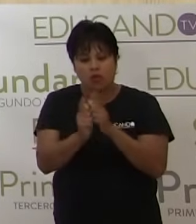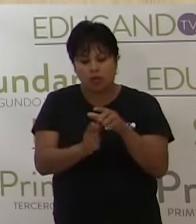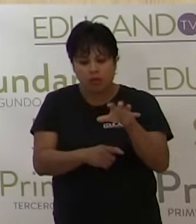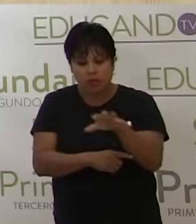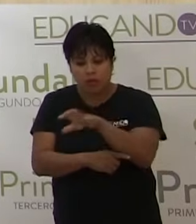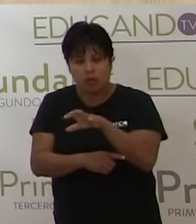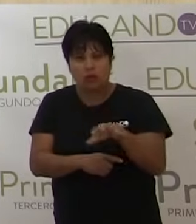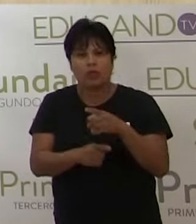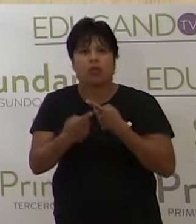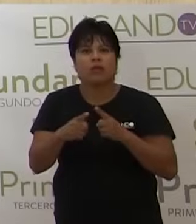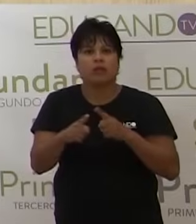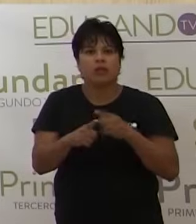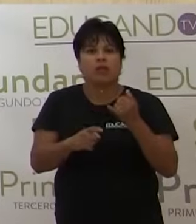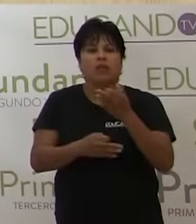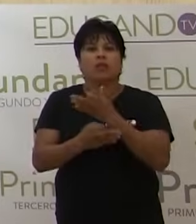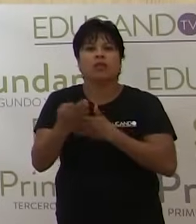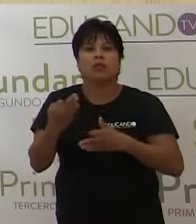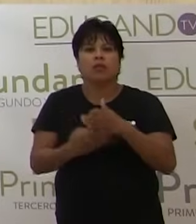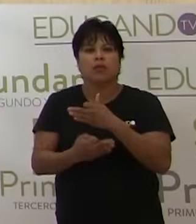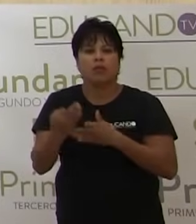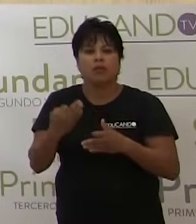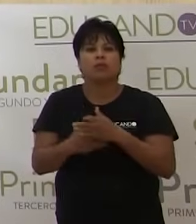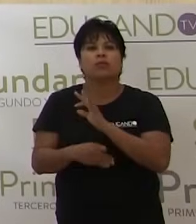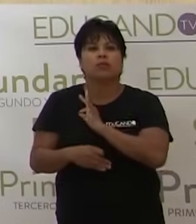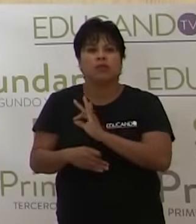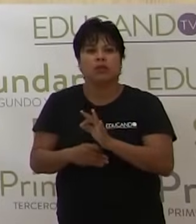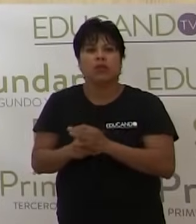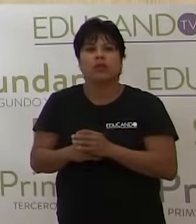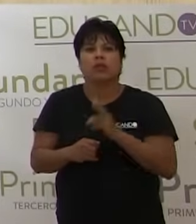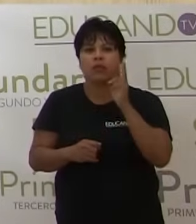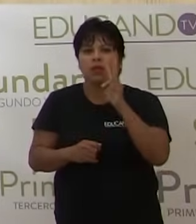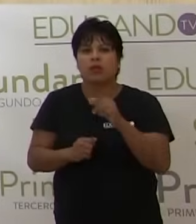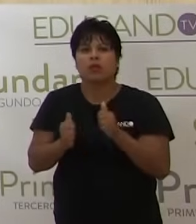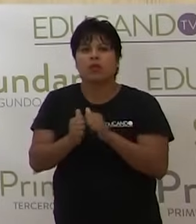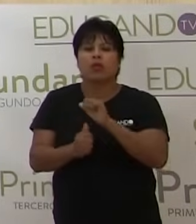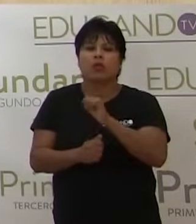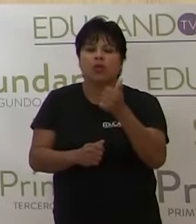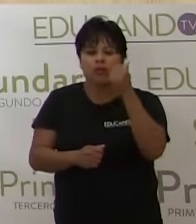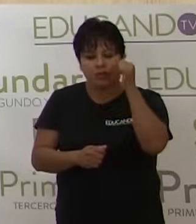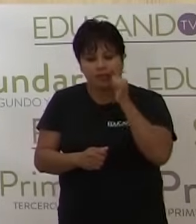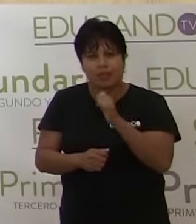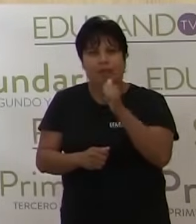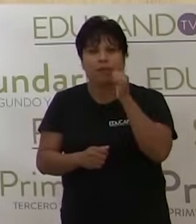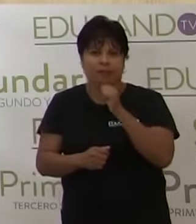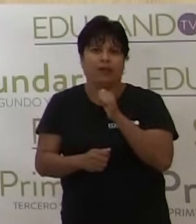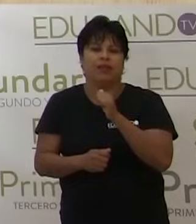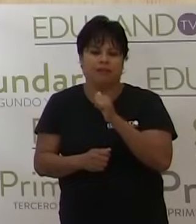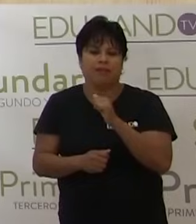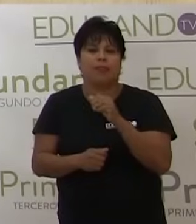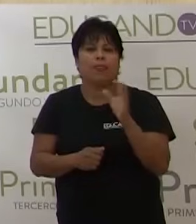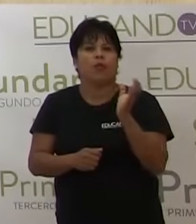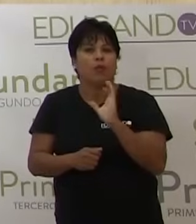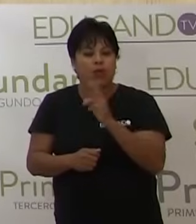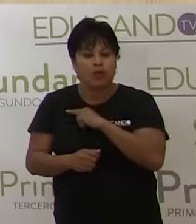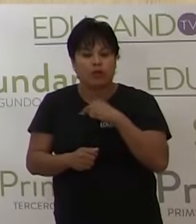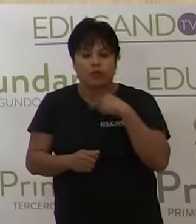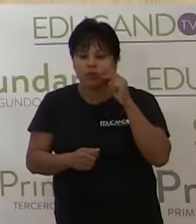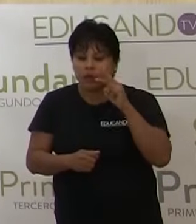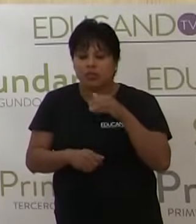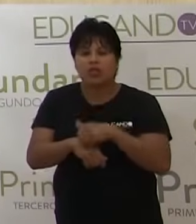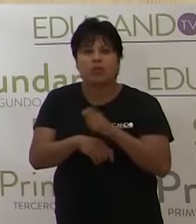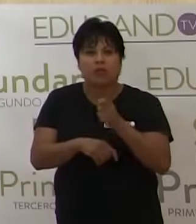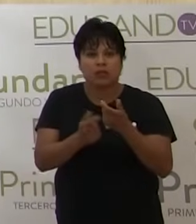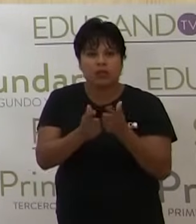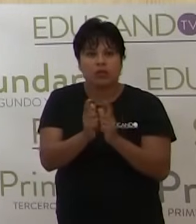distinta Y que todos se pueden comparar con con otros siempre y cuando sepamos Qué representa cada